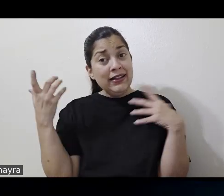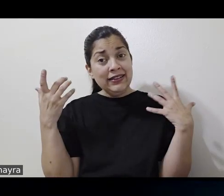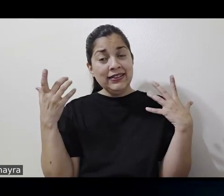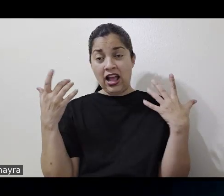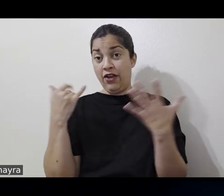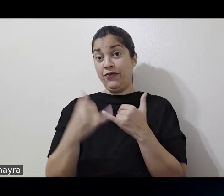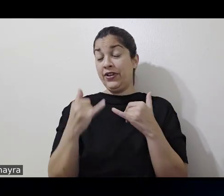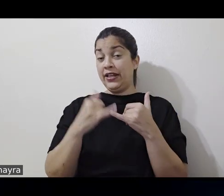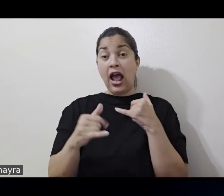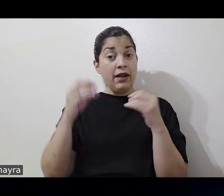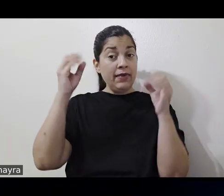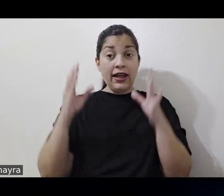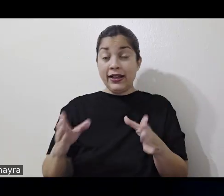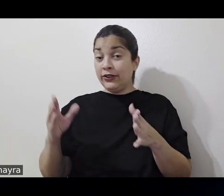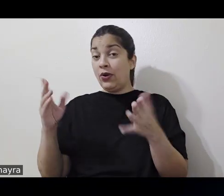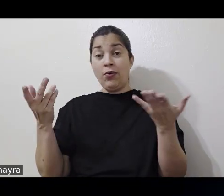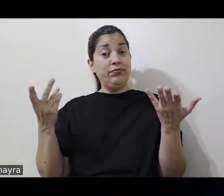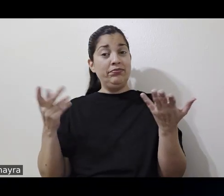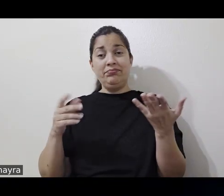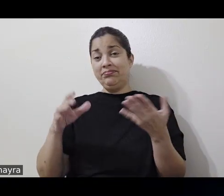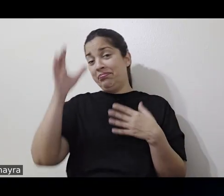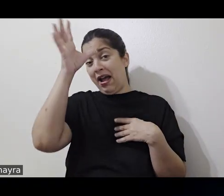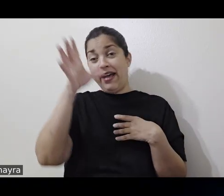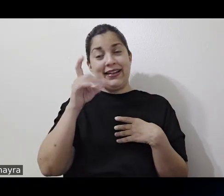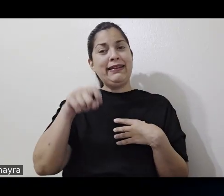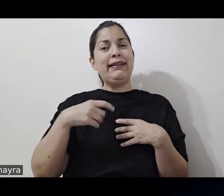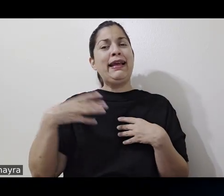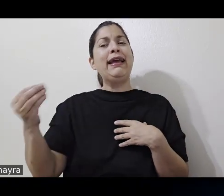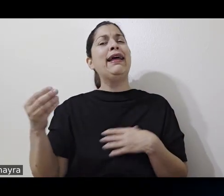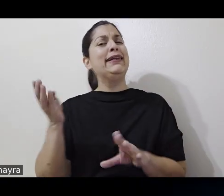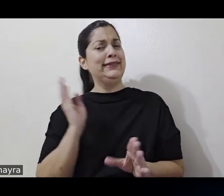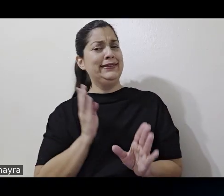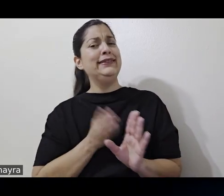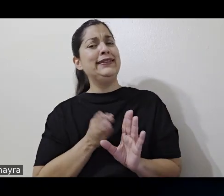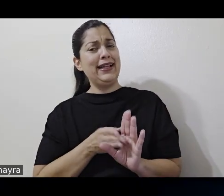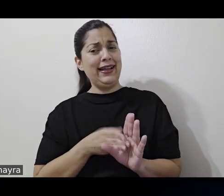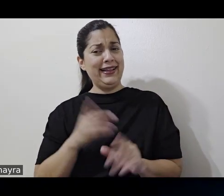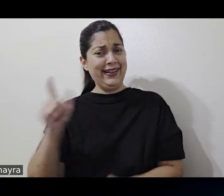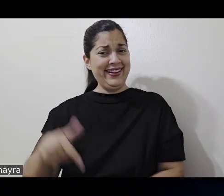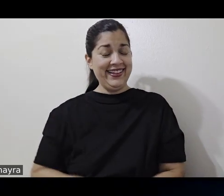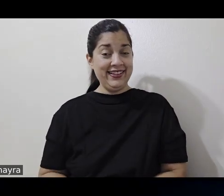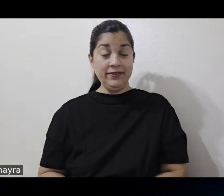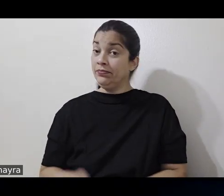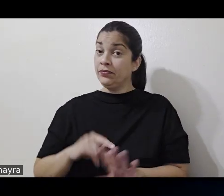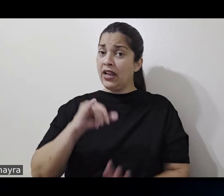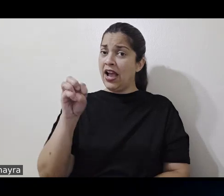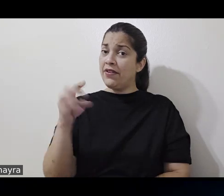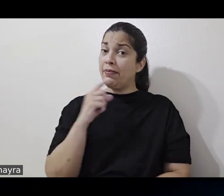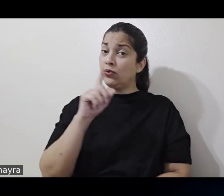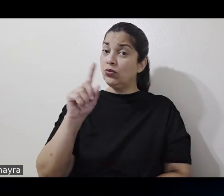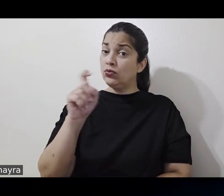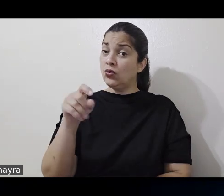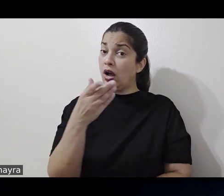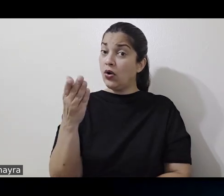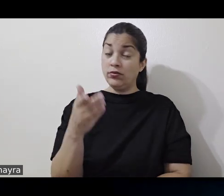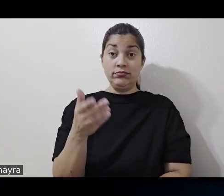final y los maestros y los padres van a tener que ir al psiquiatra ese día. Al final. Pero mira, Javier preguntó algo bien